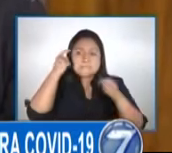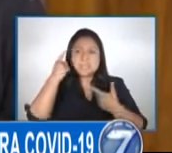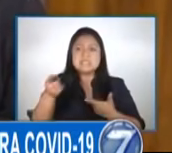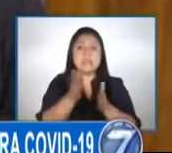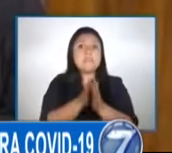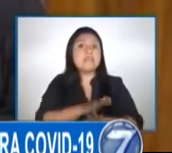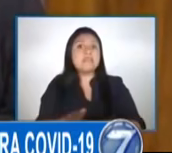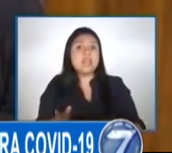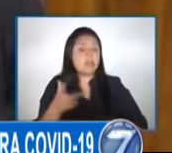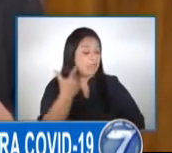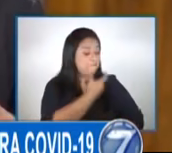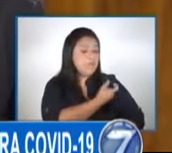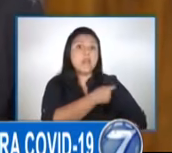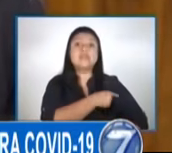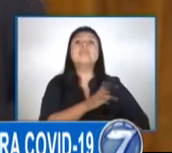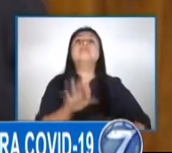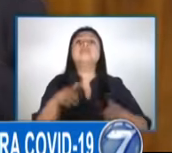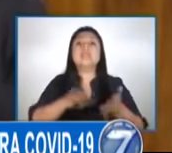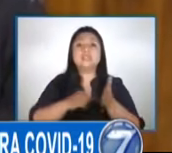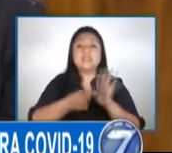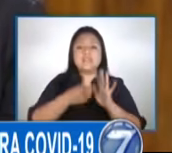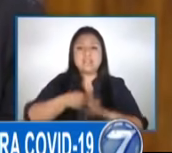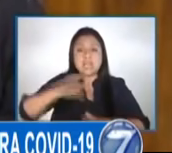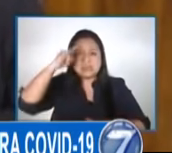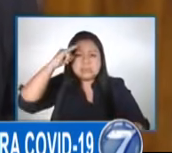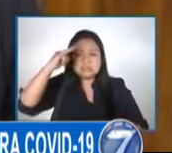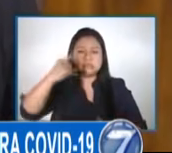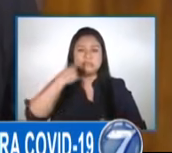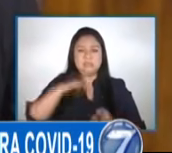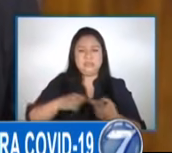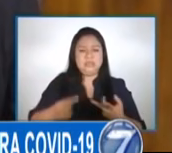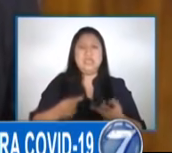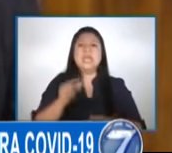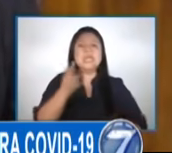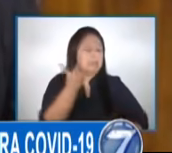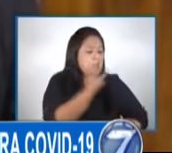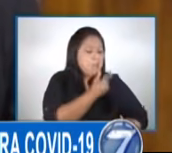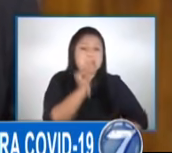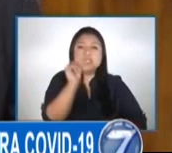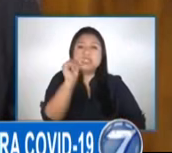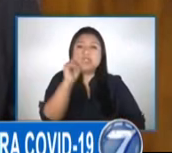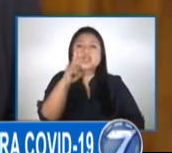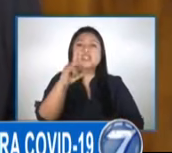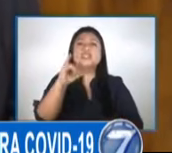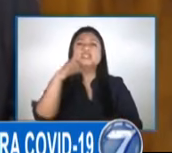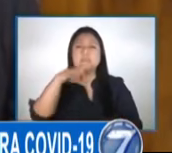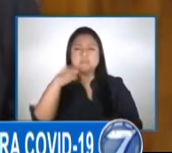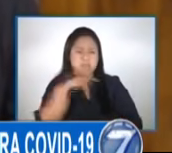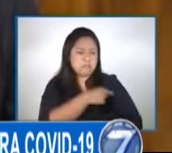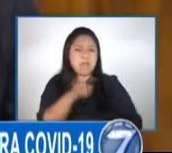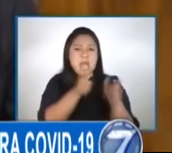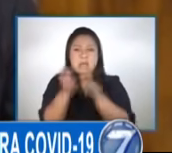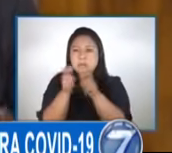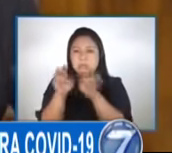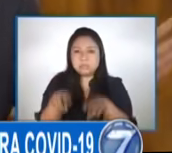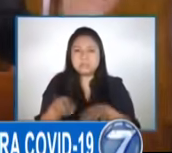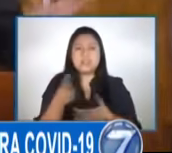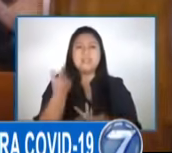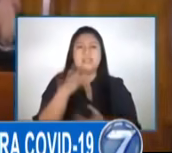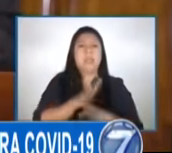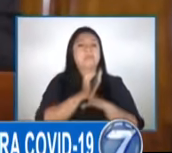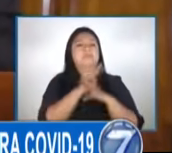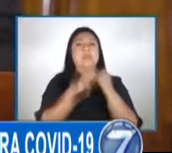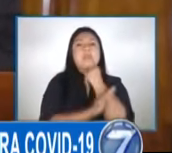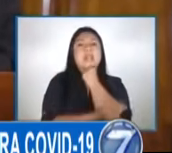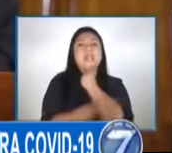si la vacuna representa la marca del diablo? ¿Qué si la vacuna trae un chip para controlar a las personas? ¿Qué si produce infertilidad?